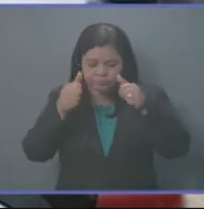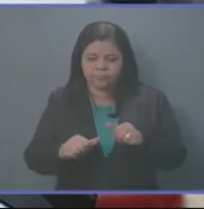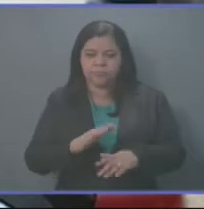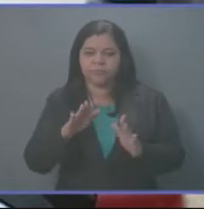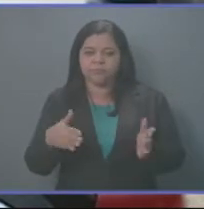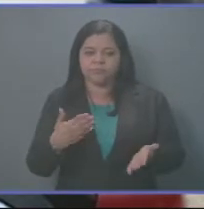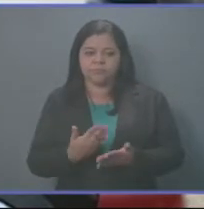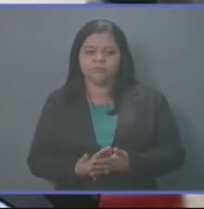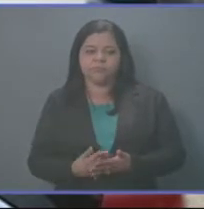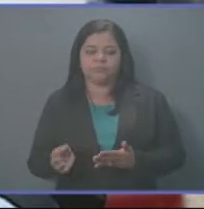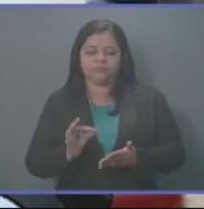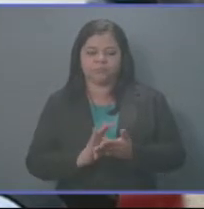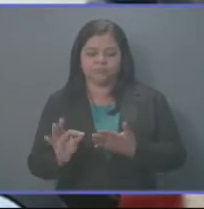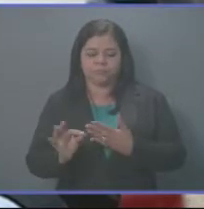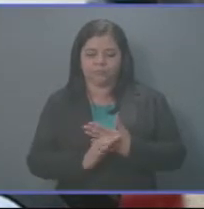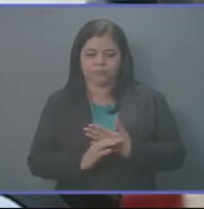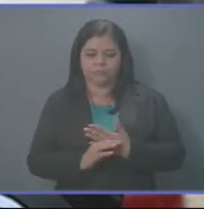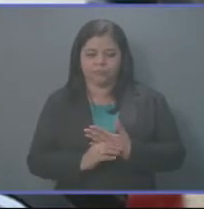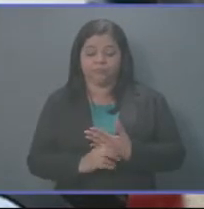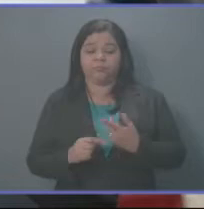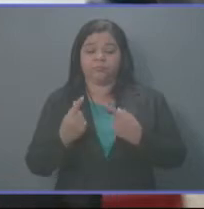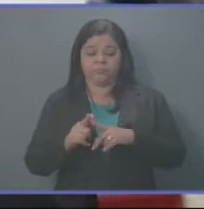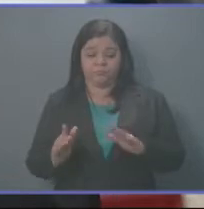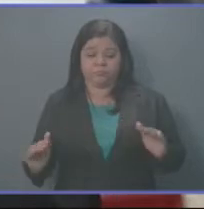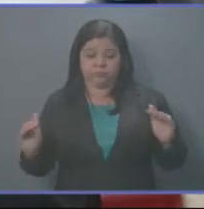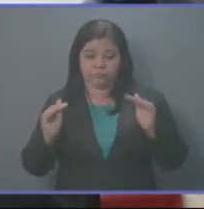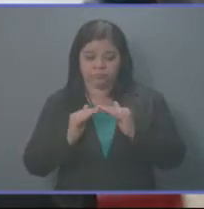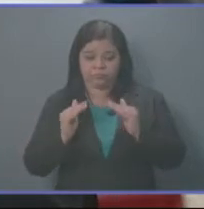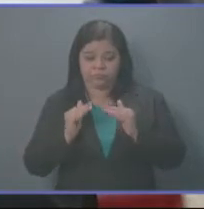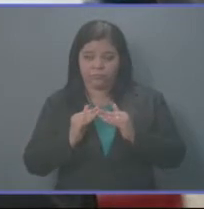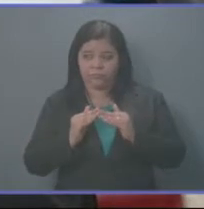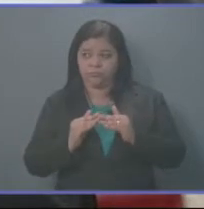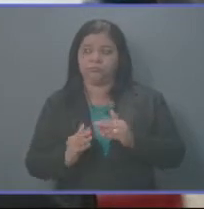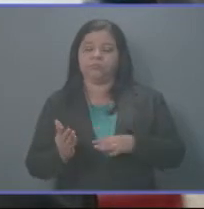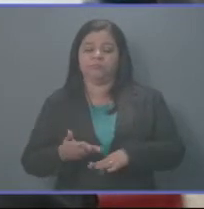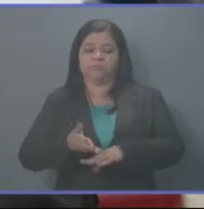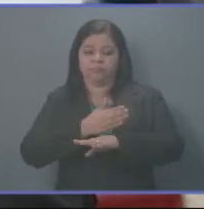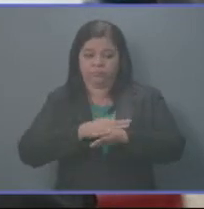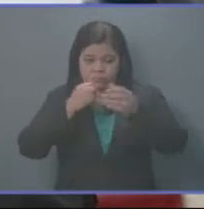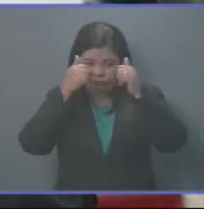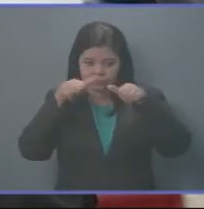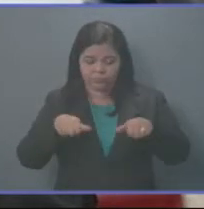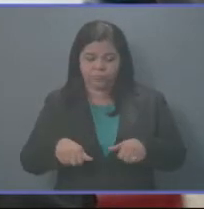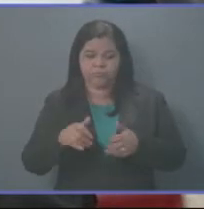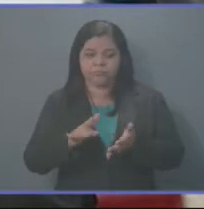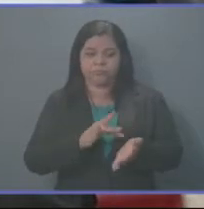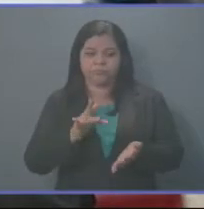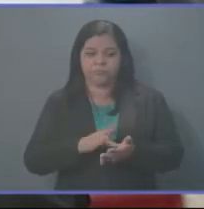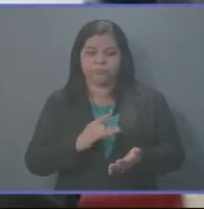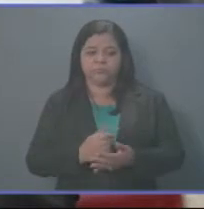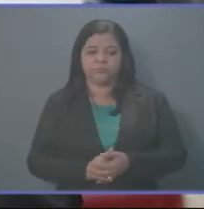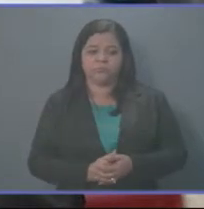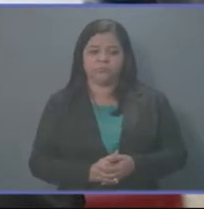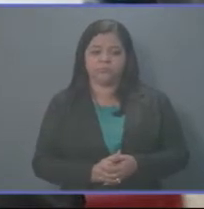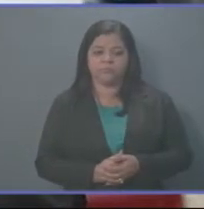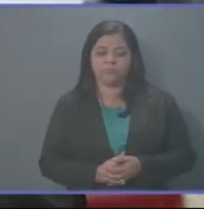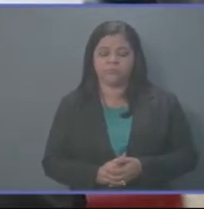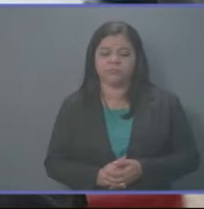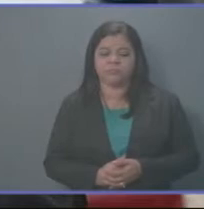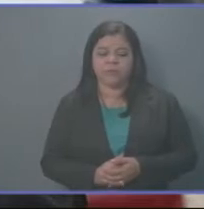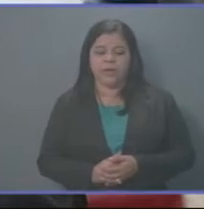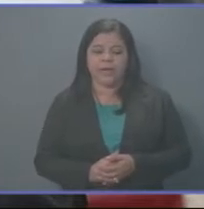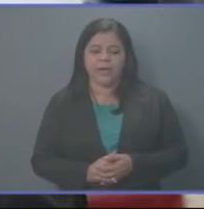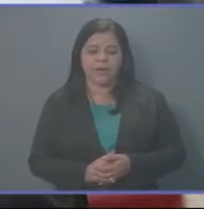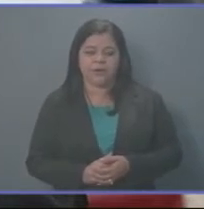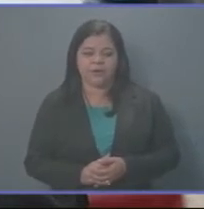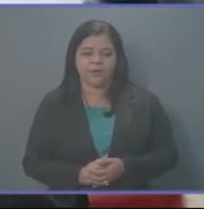este préstamo. Pero también han aprovechado para darle el regalito de Navidad a los grandes